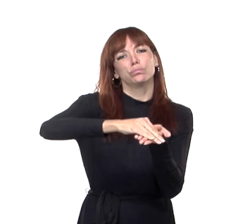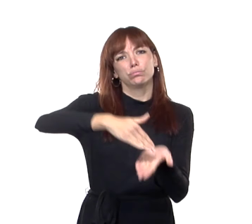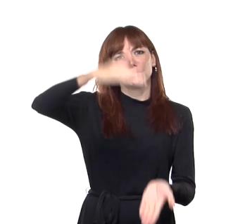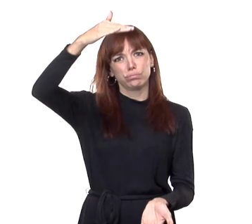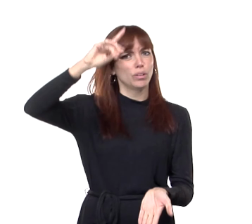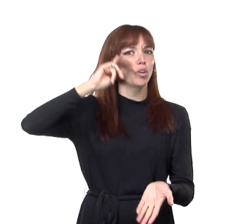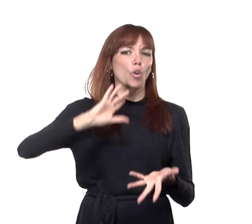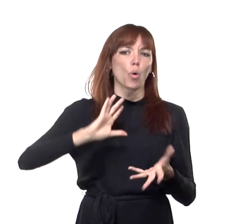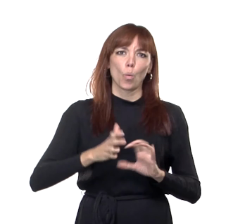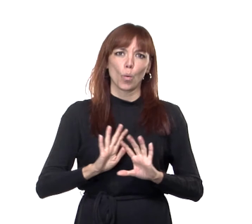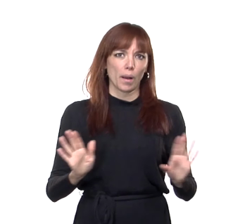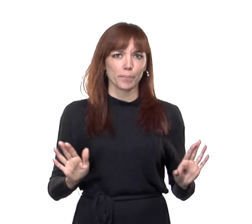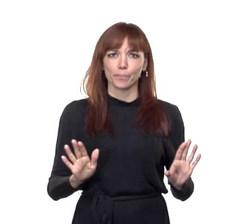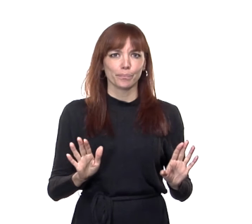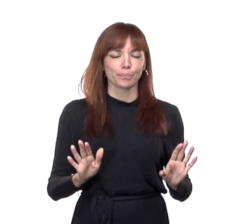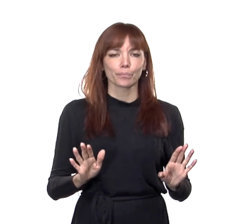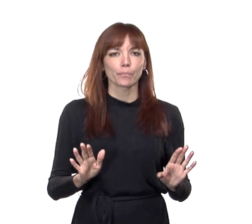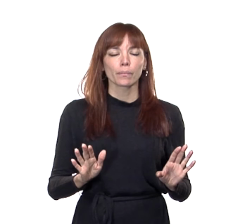locura